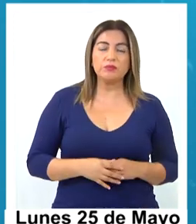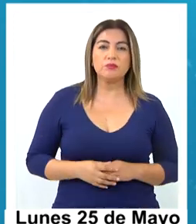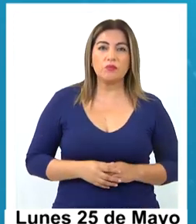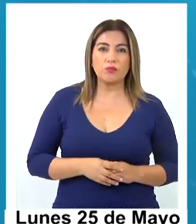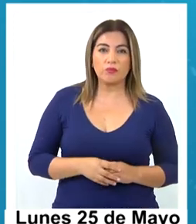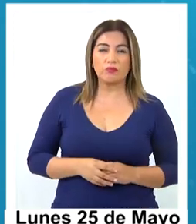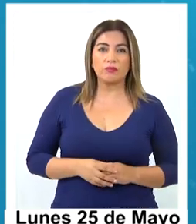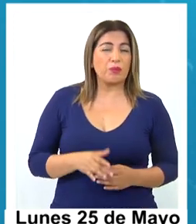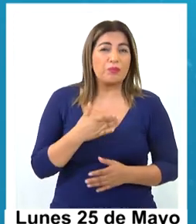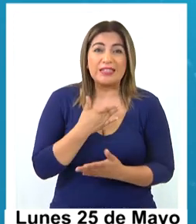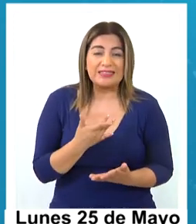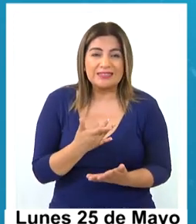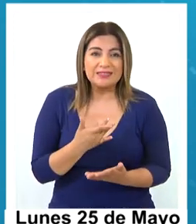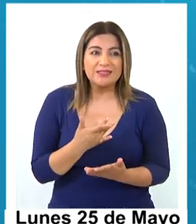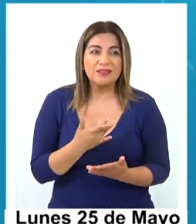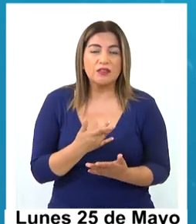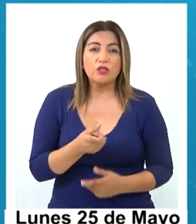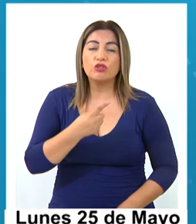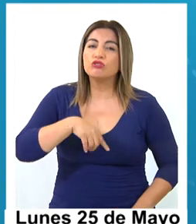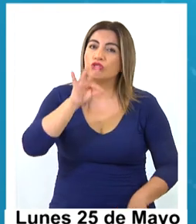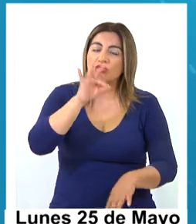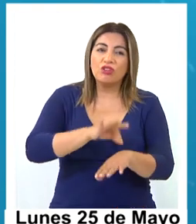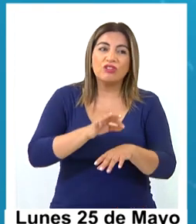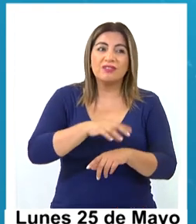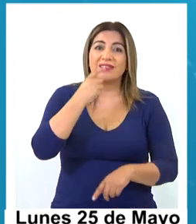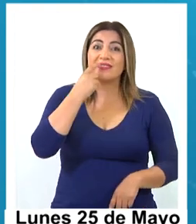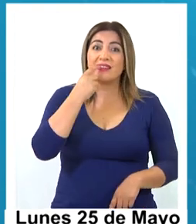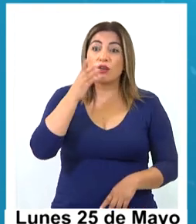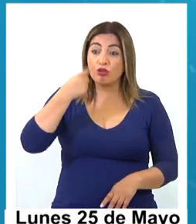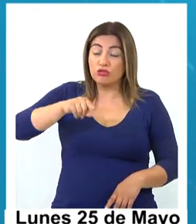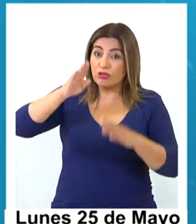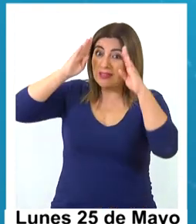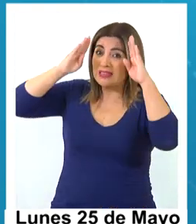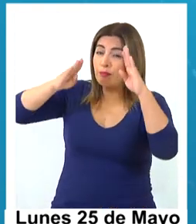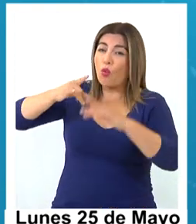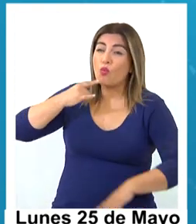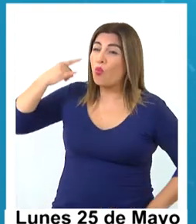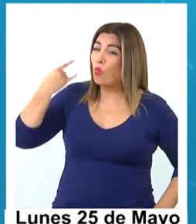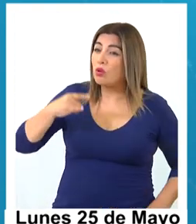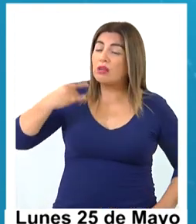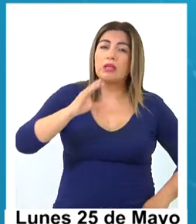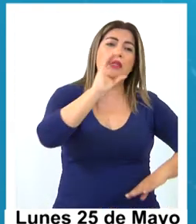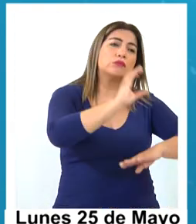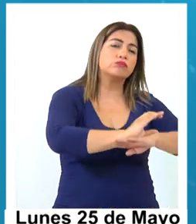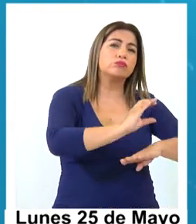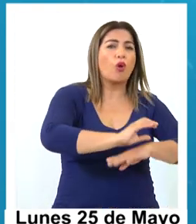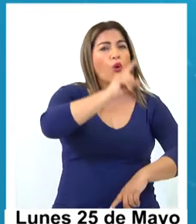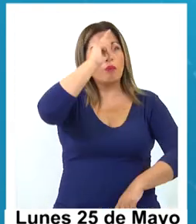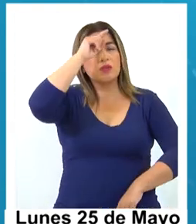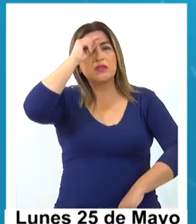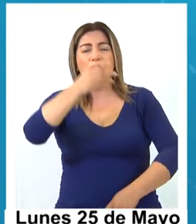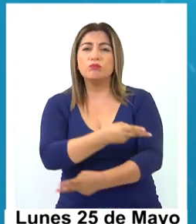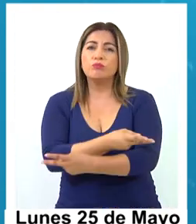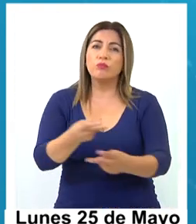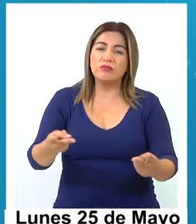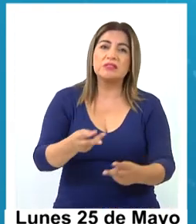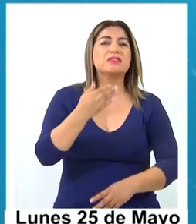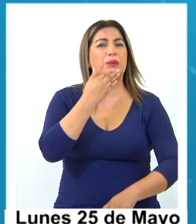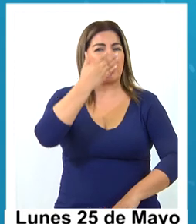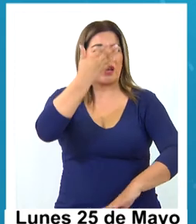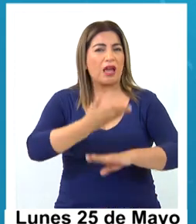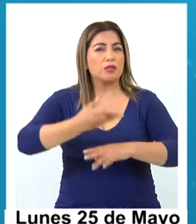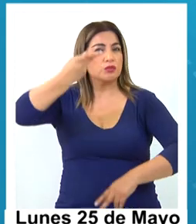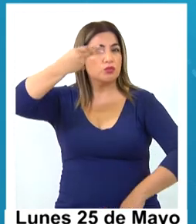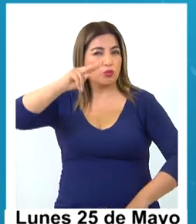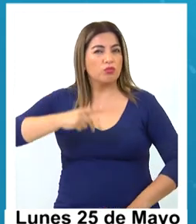importante el cuidado porque es porque si bien nosotros no sentís que se están atendiendo urgencia ya en los consultorios la salud pública en